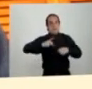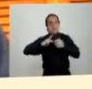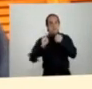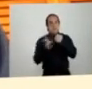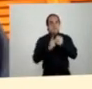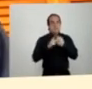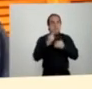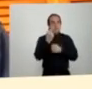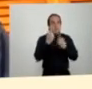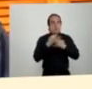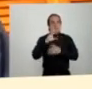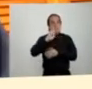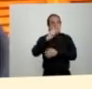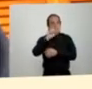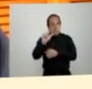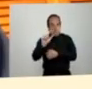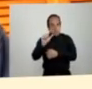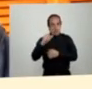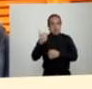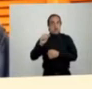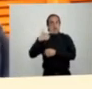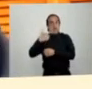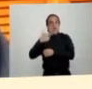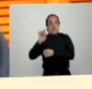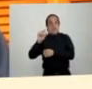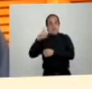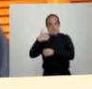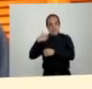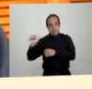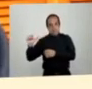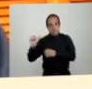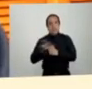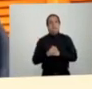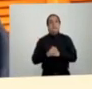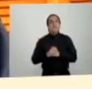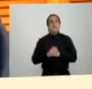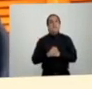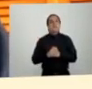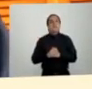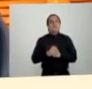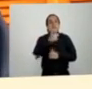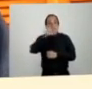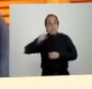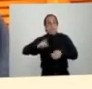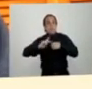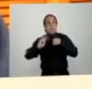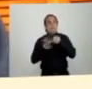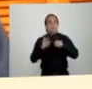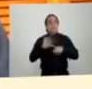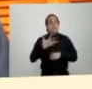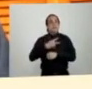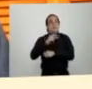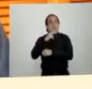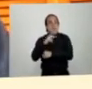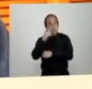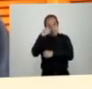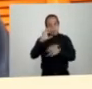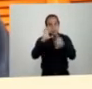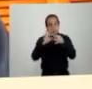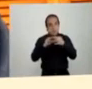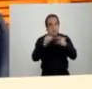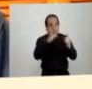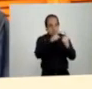que era chanta, en otros gandaya, dicen en México, en otros. Y cada país tiene un verbo para describir a